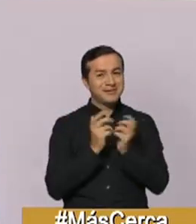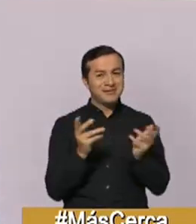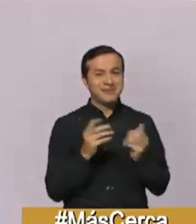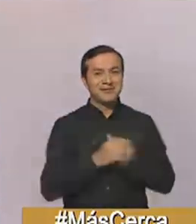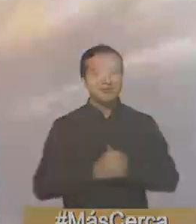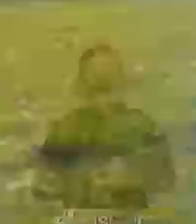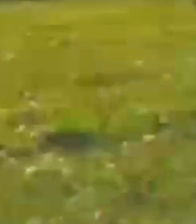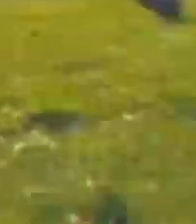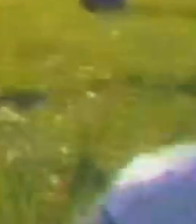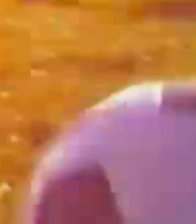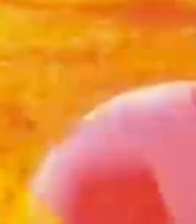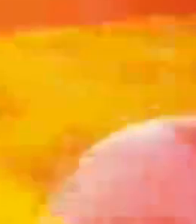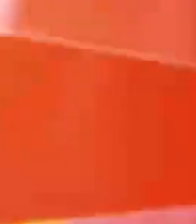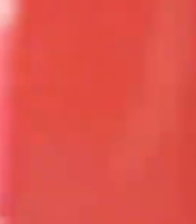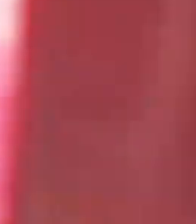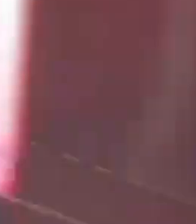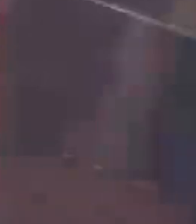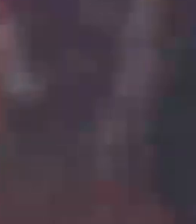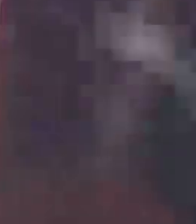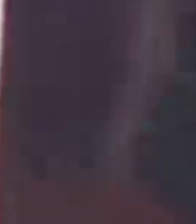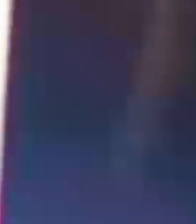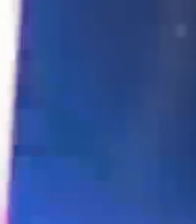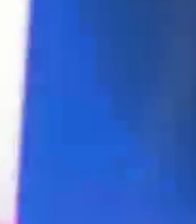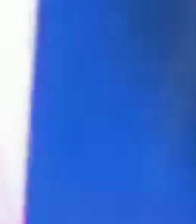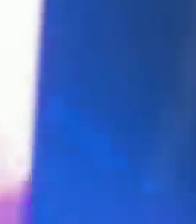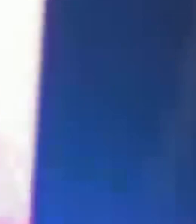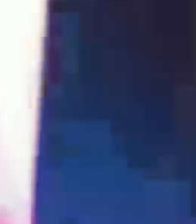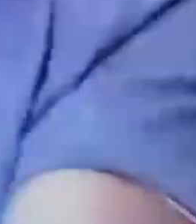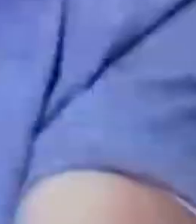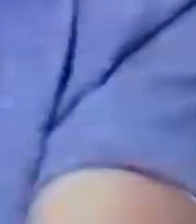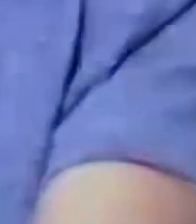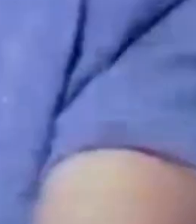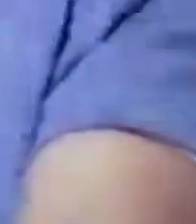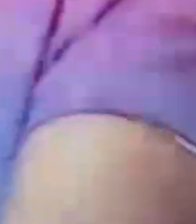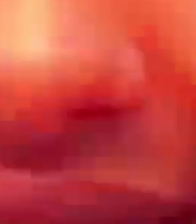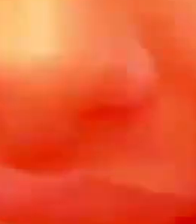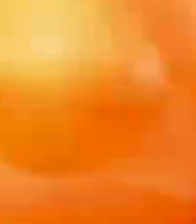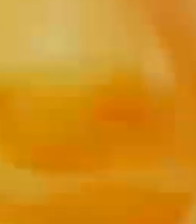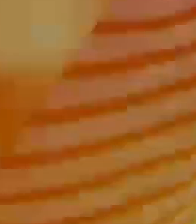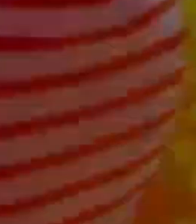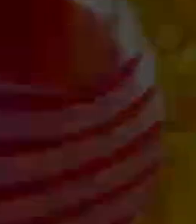Te quiero de mil modos, te quiero